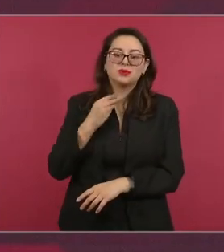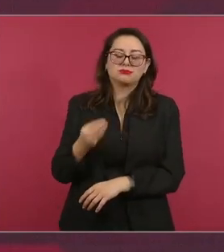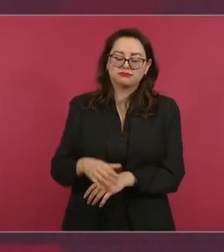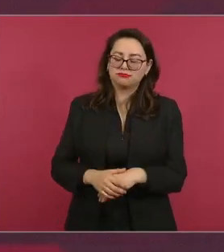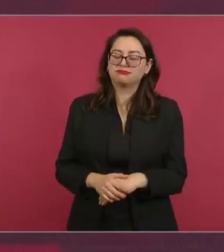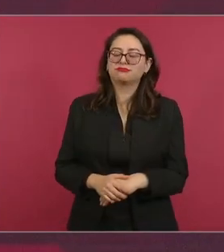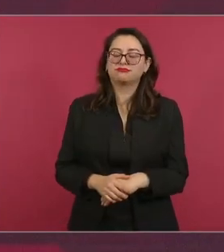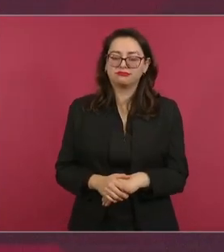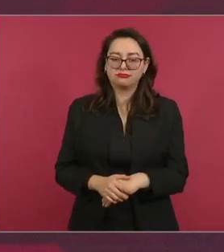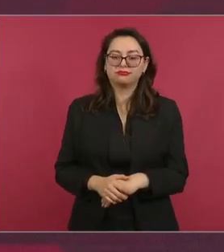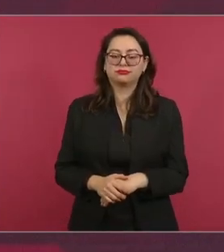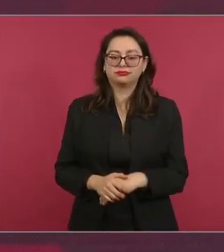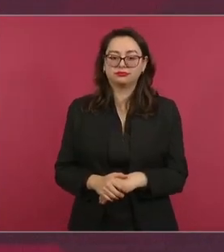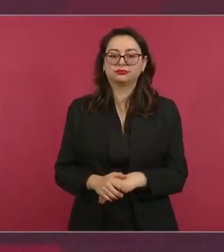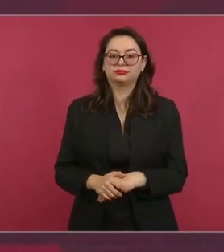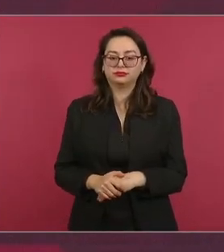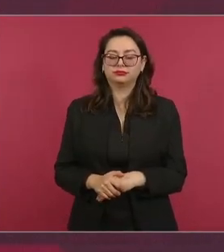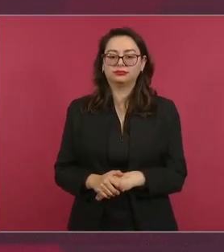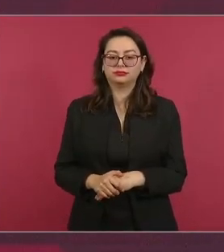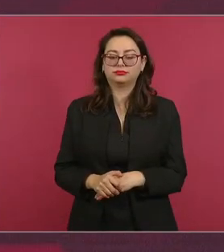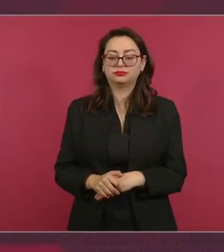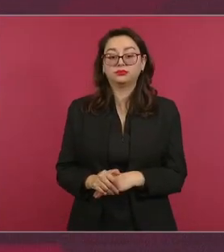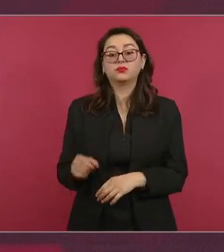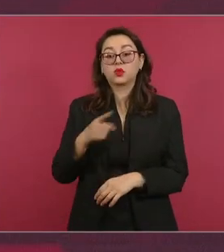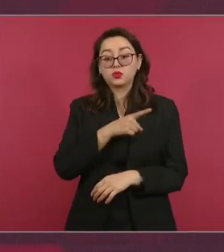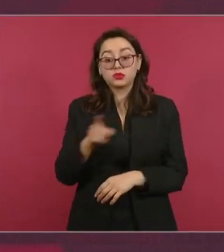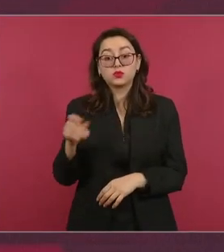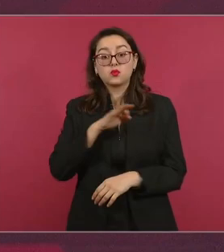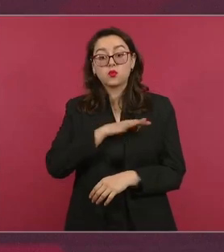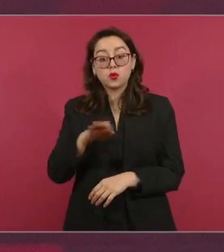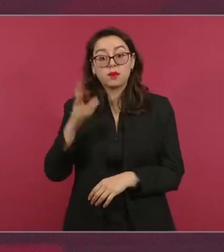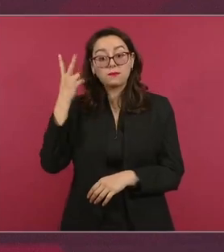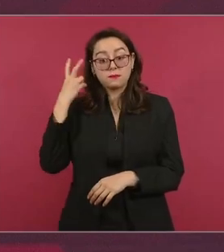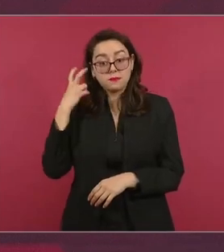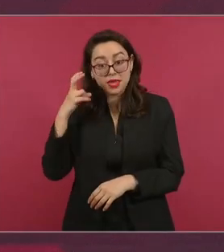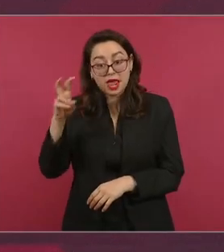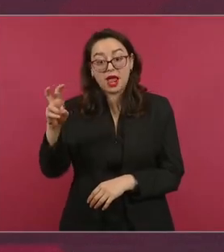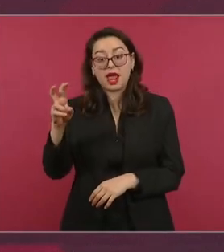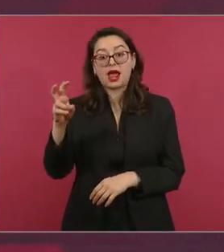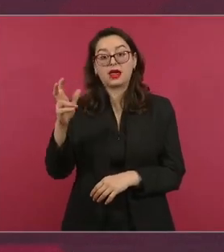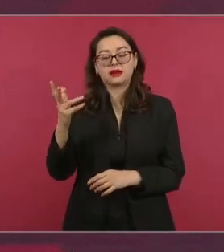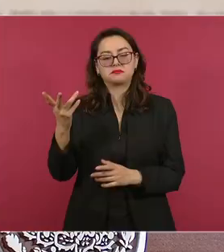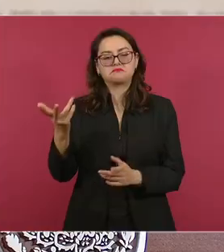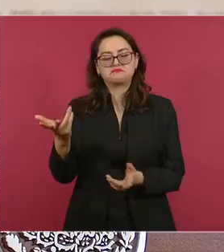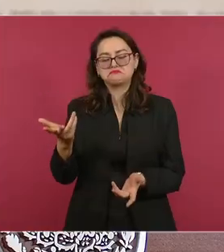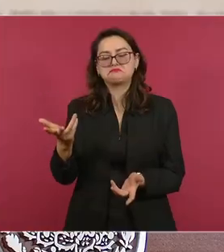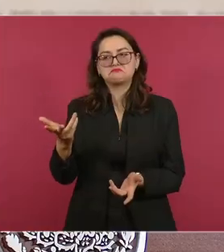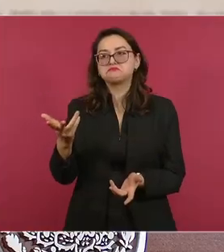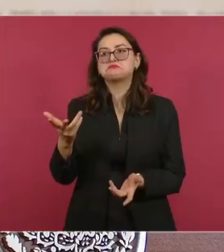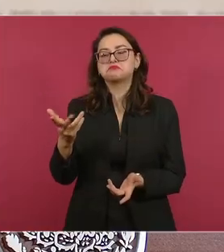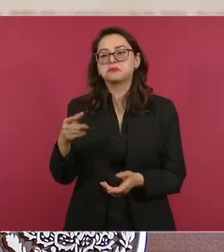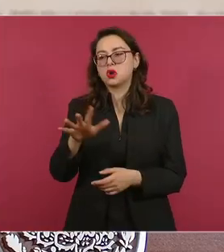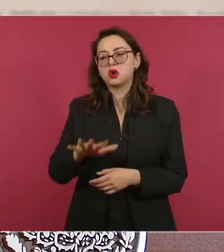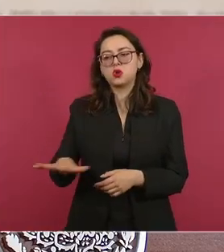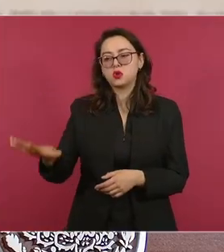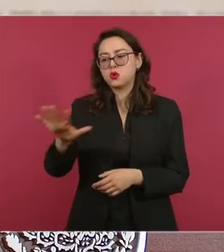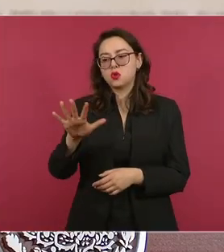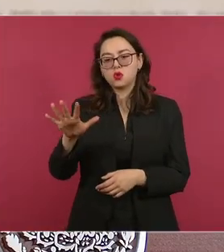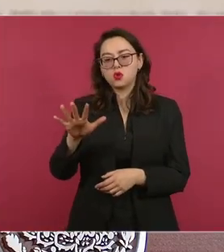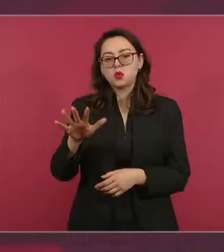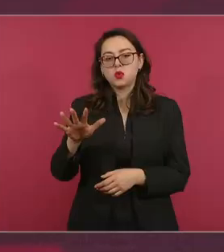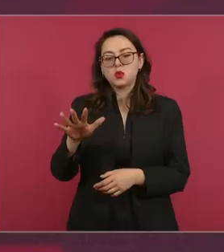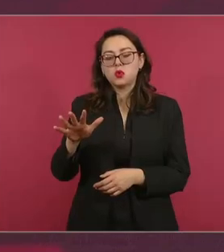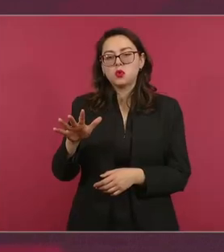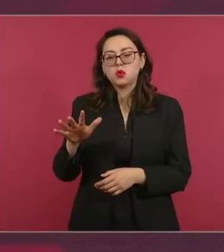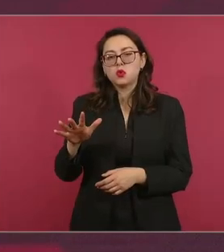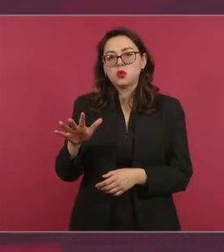para cuando tengan posibilidad de viajar. Además, no es caro. ¿En dónde? Se va a